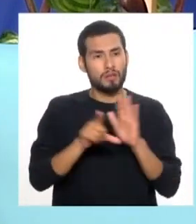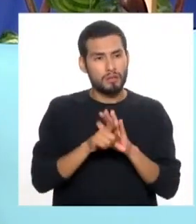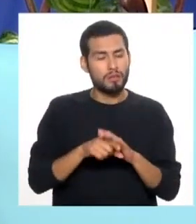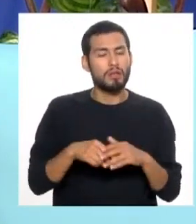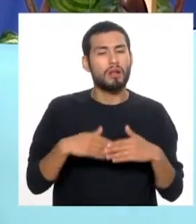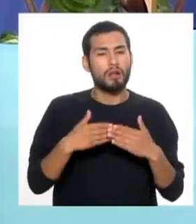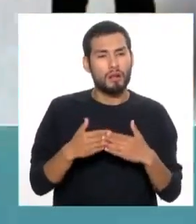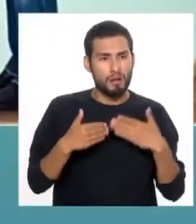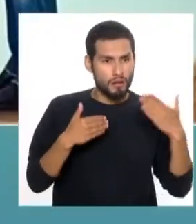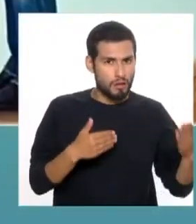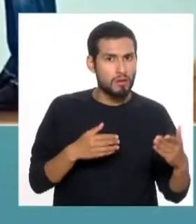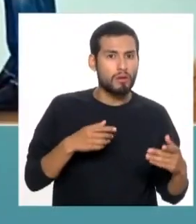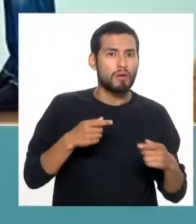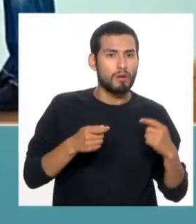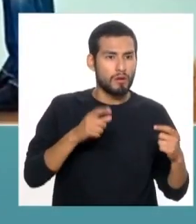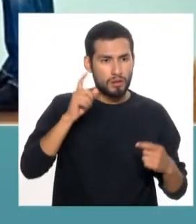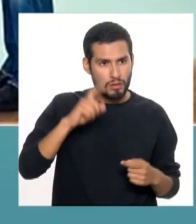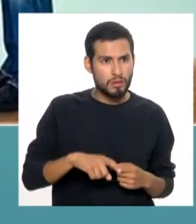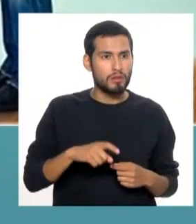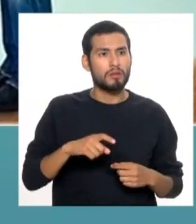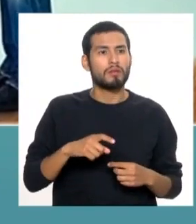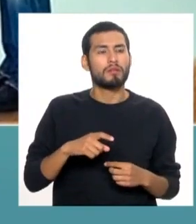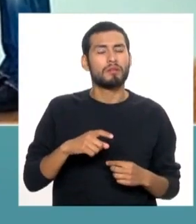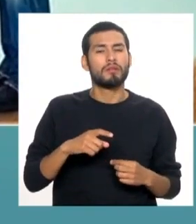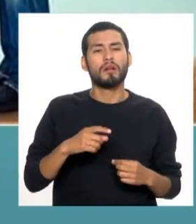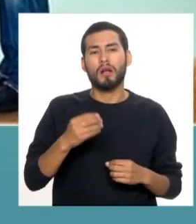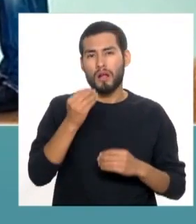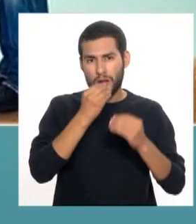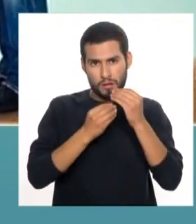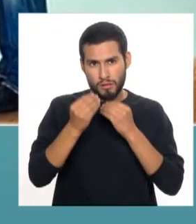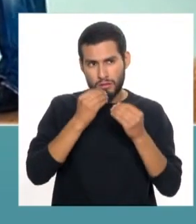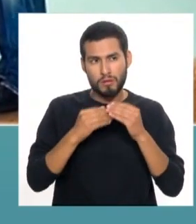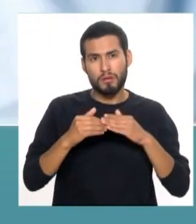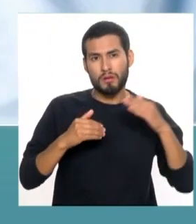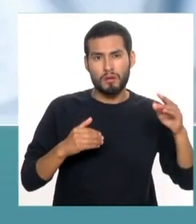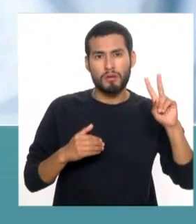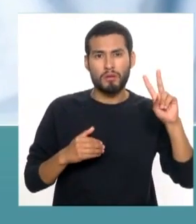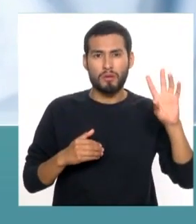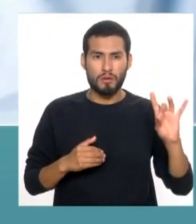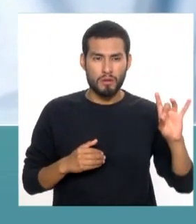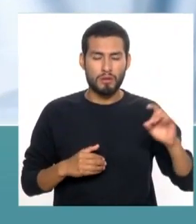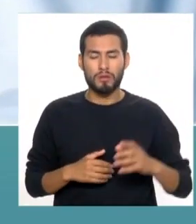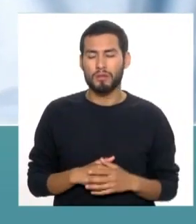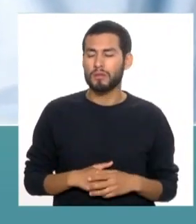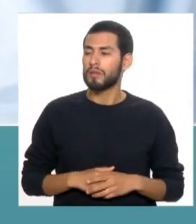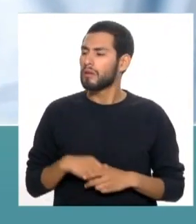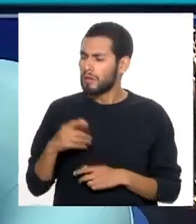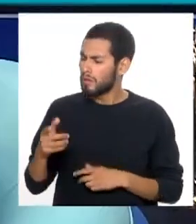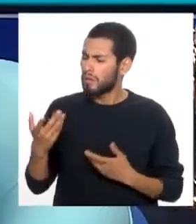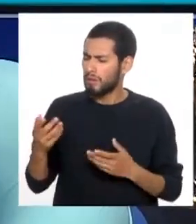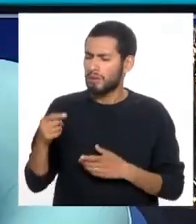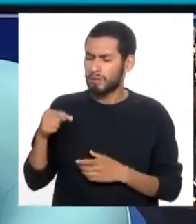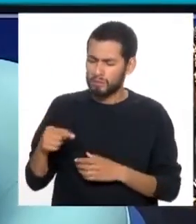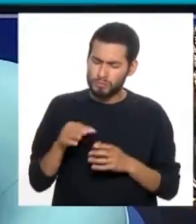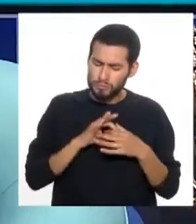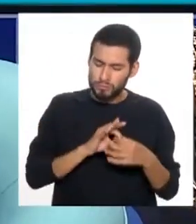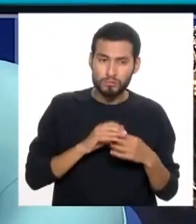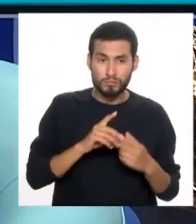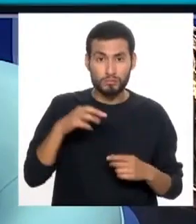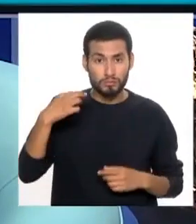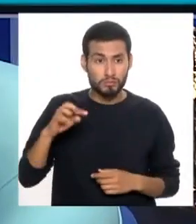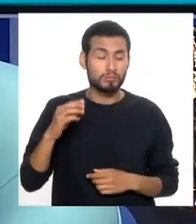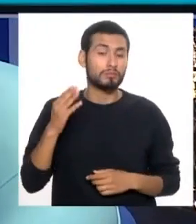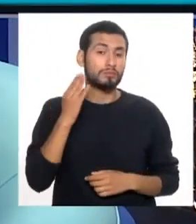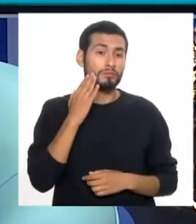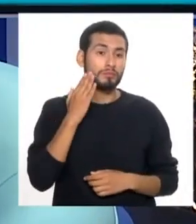y regula de que tiene que darse los alimentos hasta los 28 años. Muy bien, entonces más allá de que tú mantengas una relación o no, el padre y